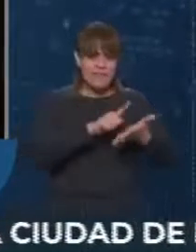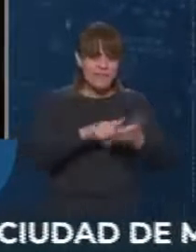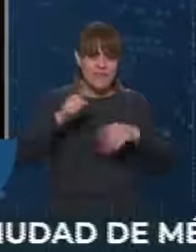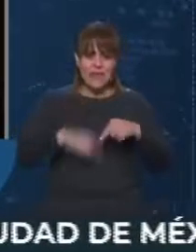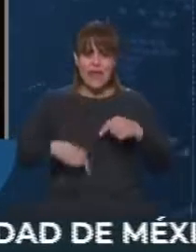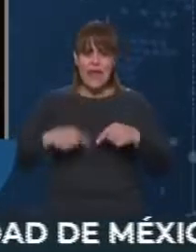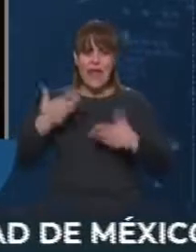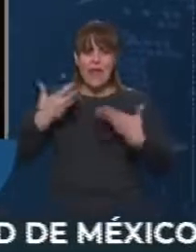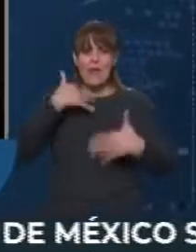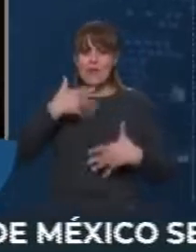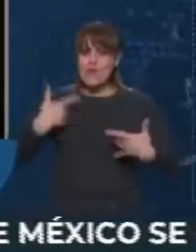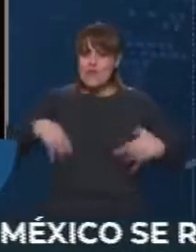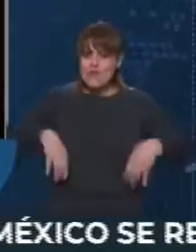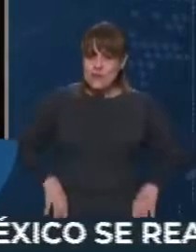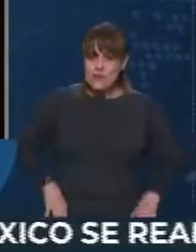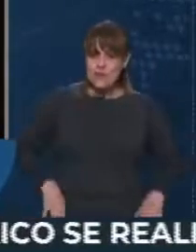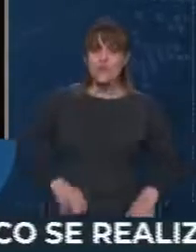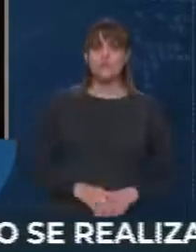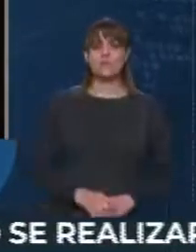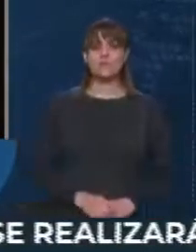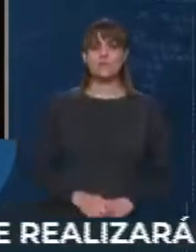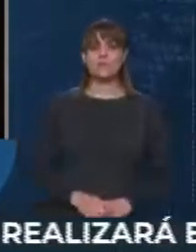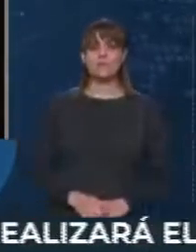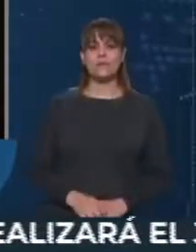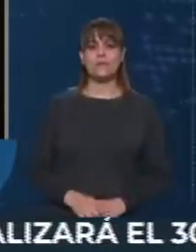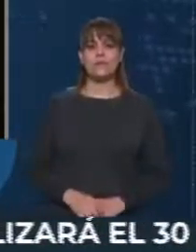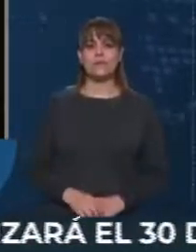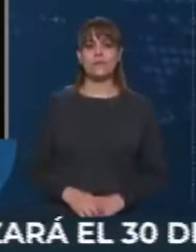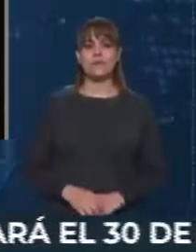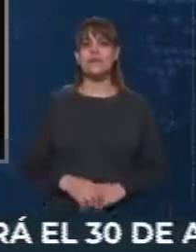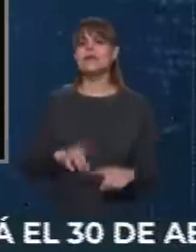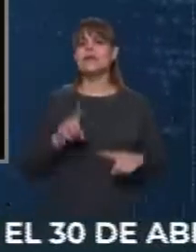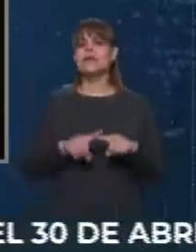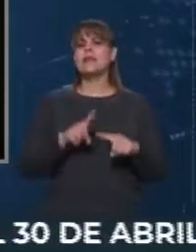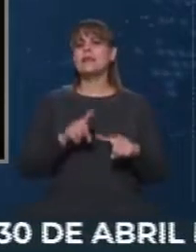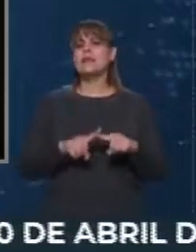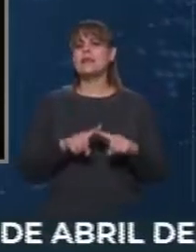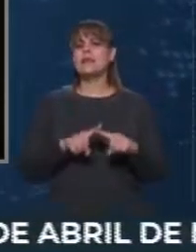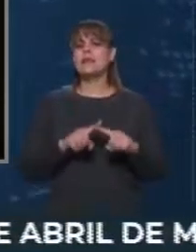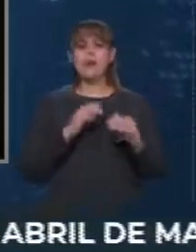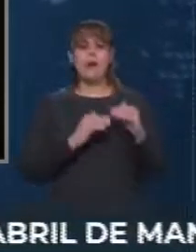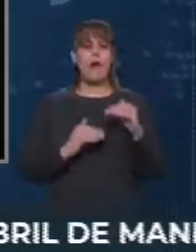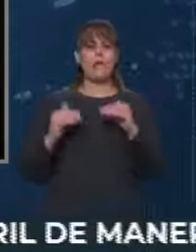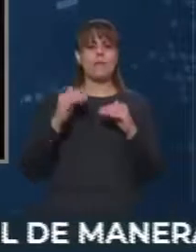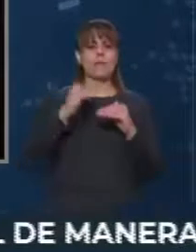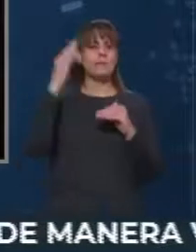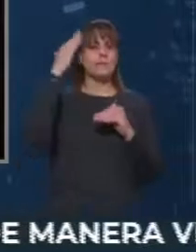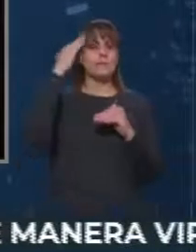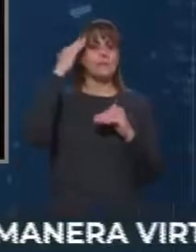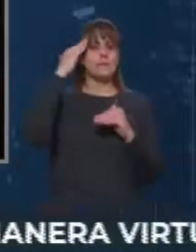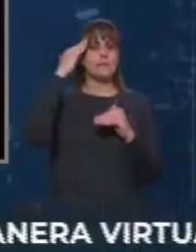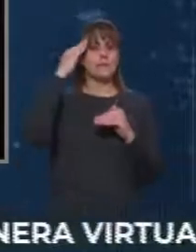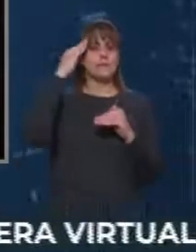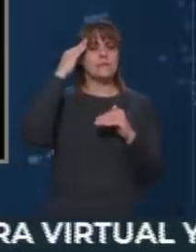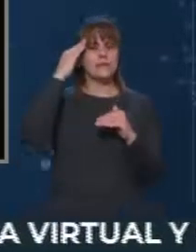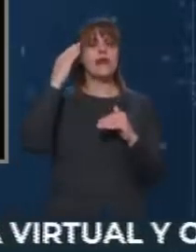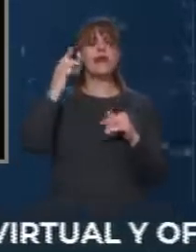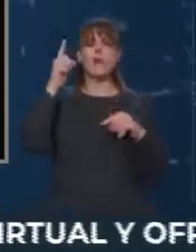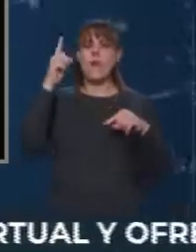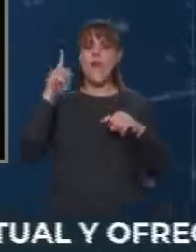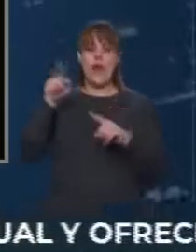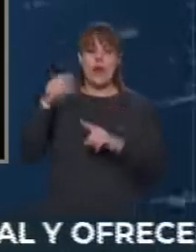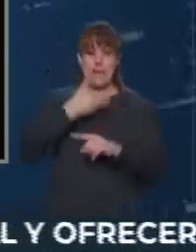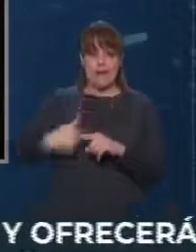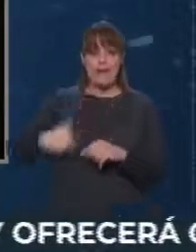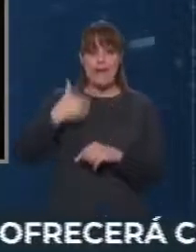esta transformación que encabeza Andrés Manuel López Obrador es terminar con la corrupción, barrer las escaleras